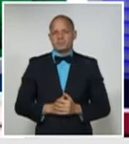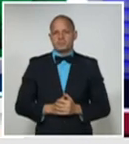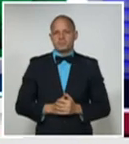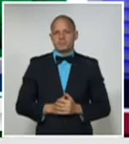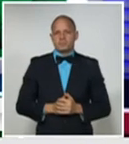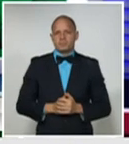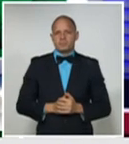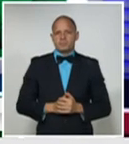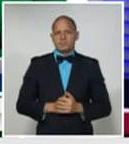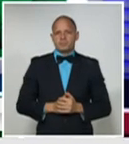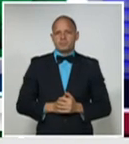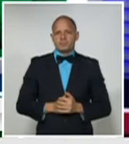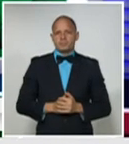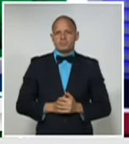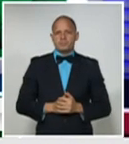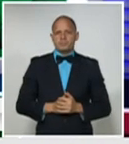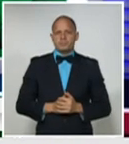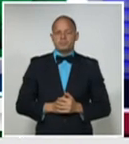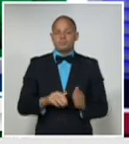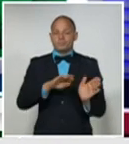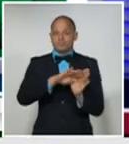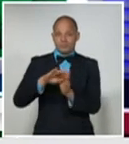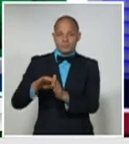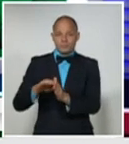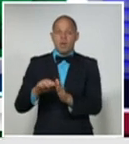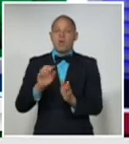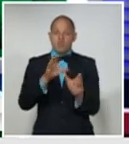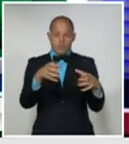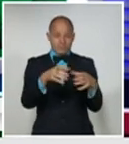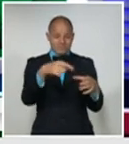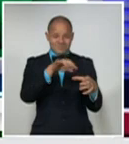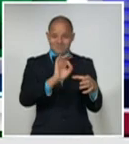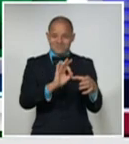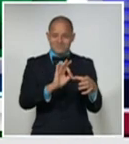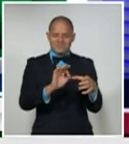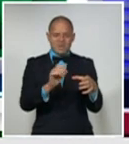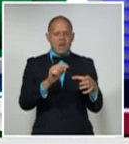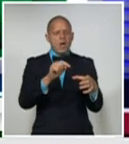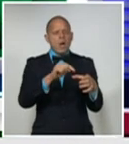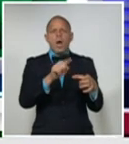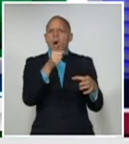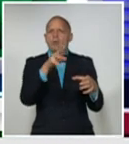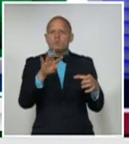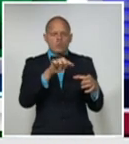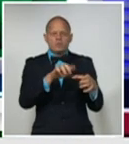infección precisada hasta la mañana de hoy, 14 de los